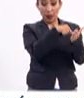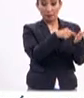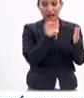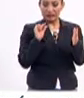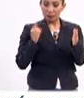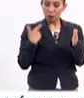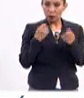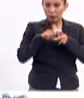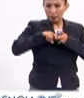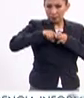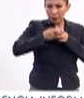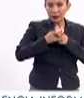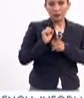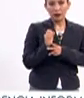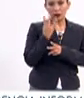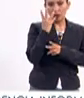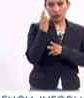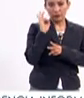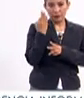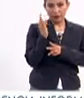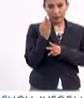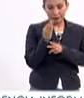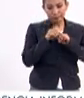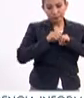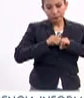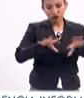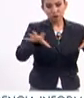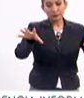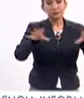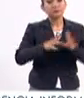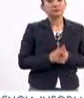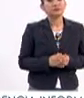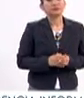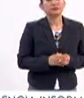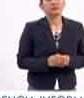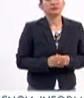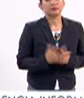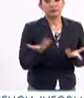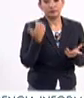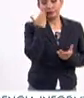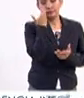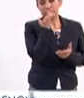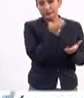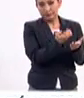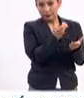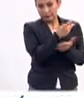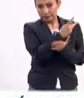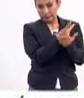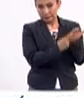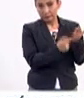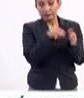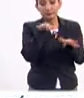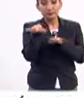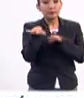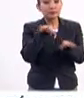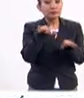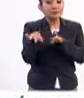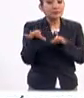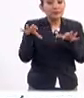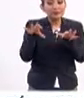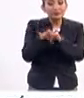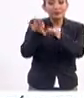que se acaba de lanzar el 24 de febrero y la intención es trabajar